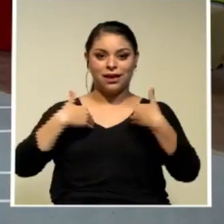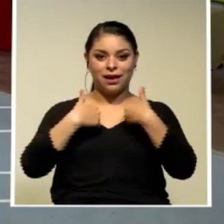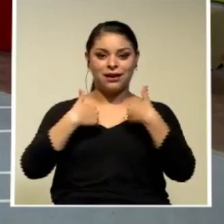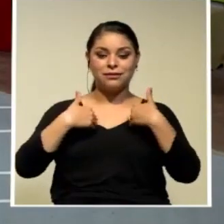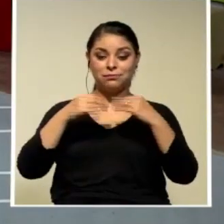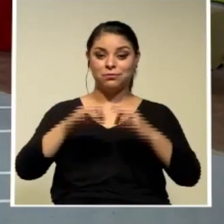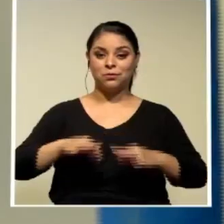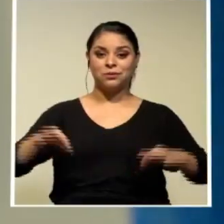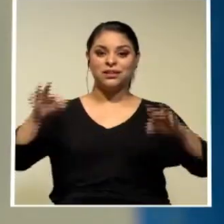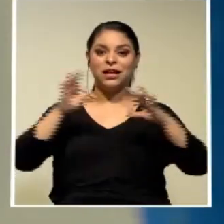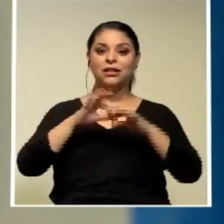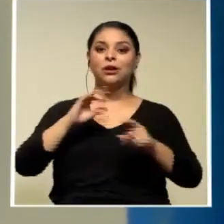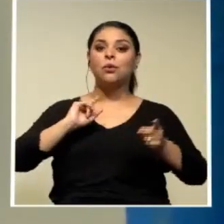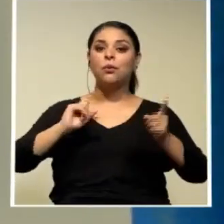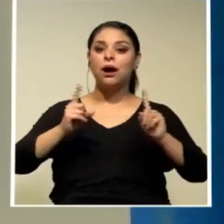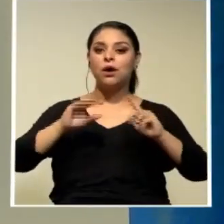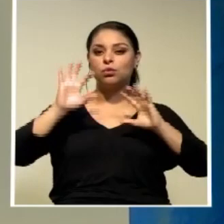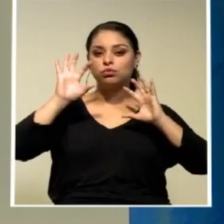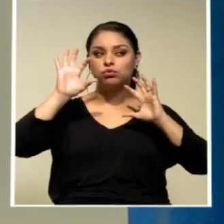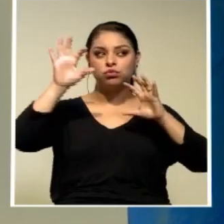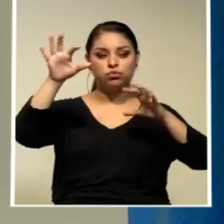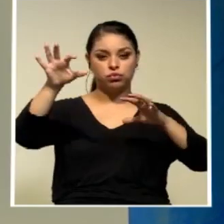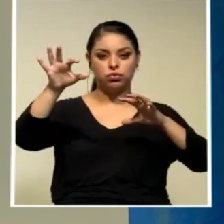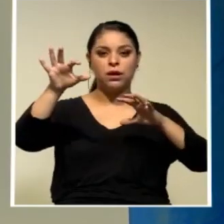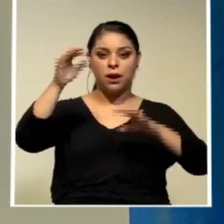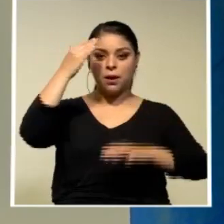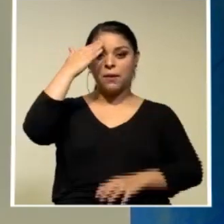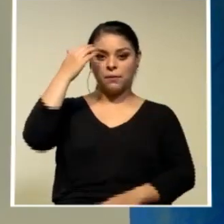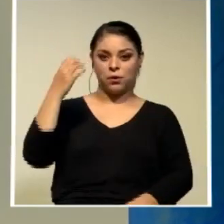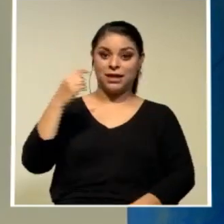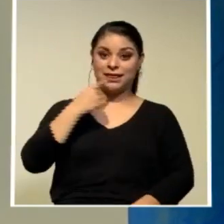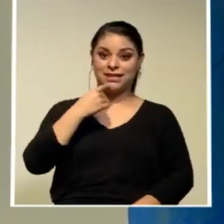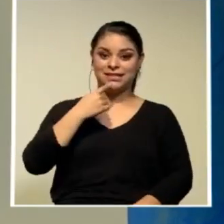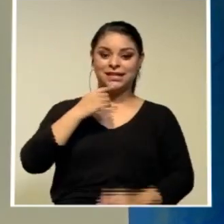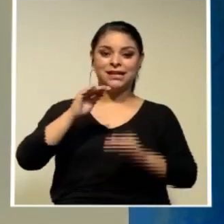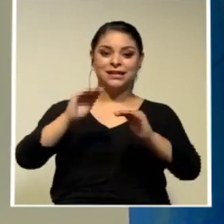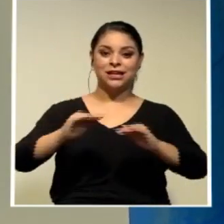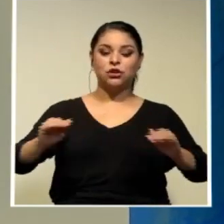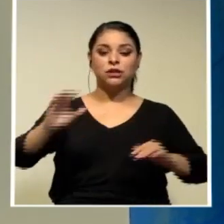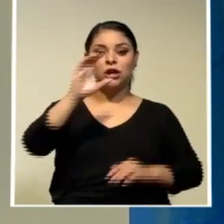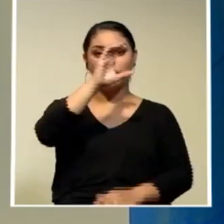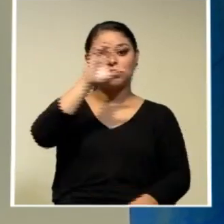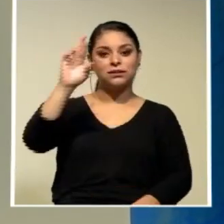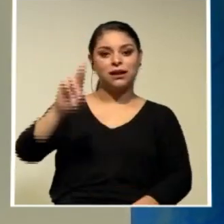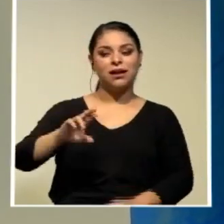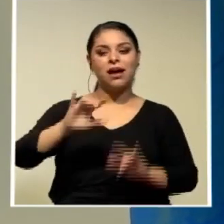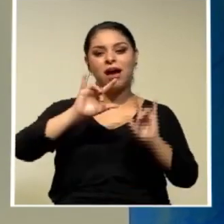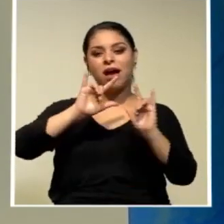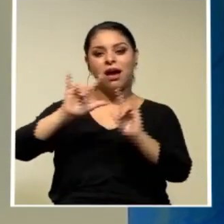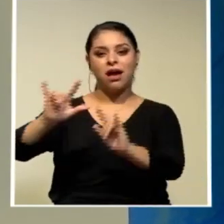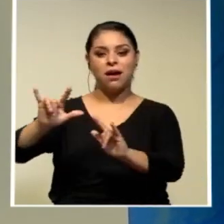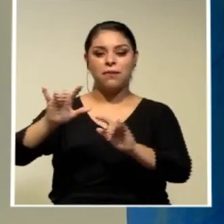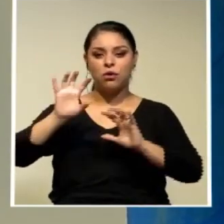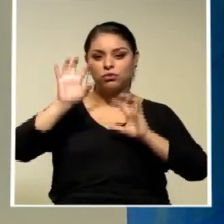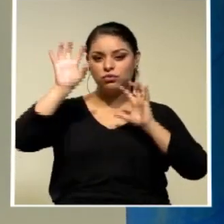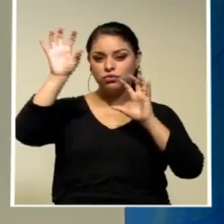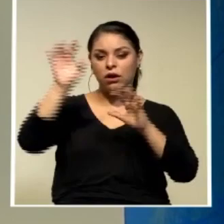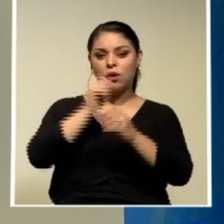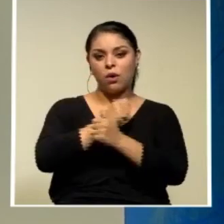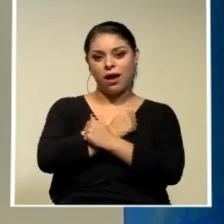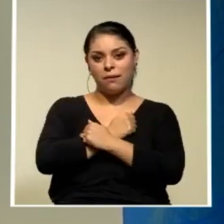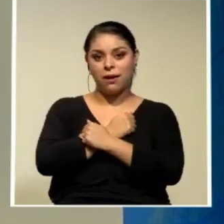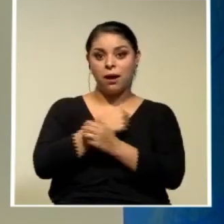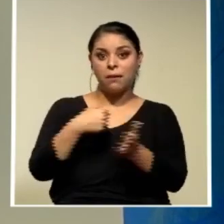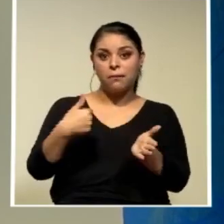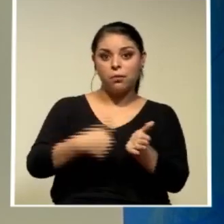jaguar, uh-huh, aquí. Súper feliz porque dice que los niños y las niñas de Costa Rica lo aman. Lo quieren montones. Y sí, votaron